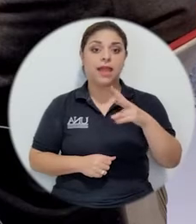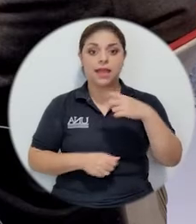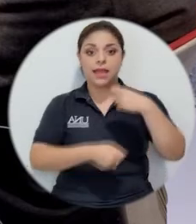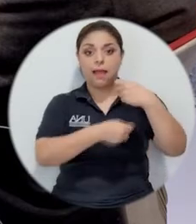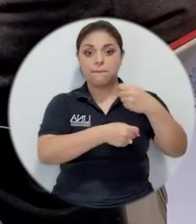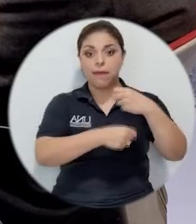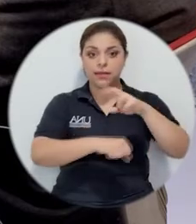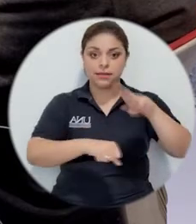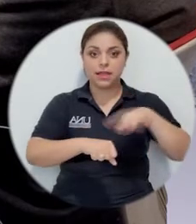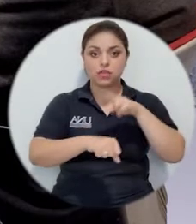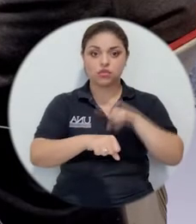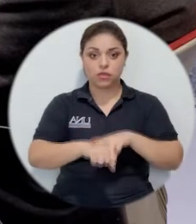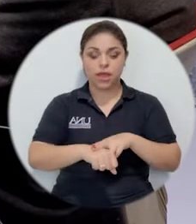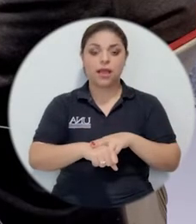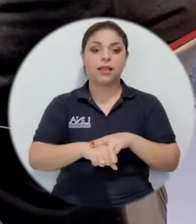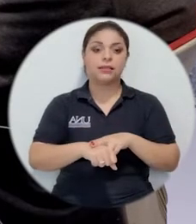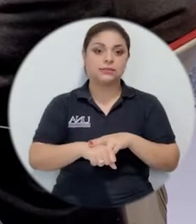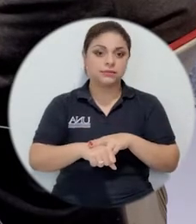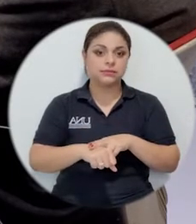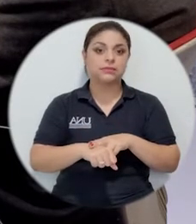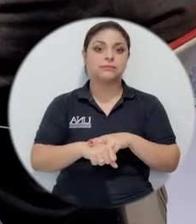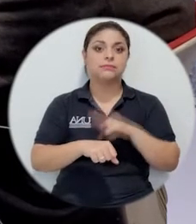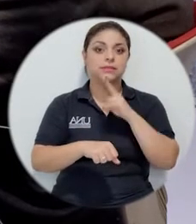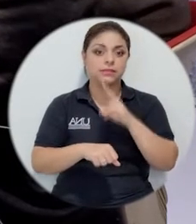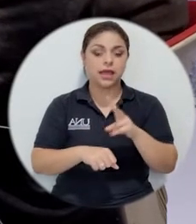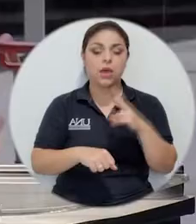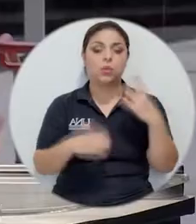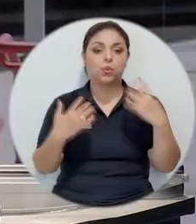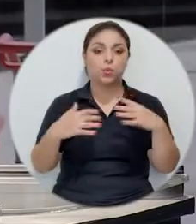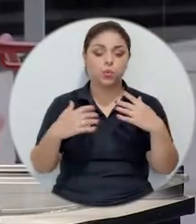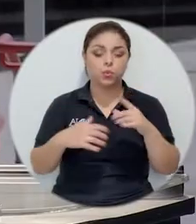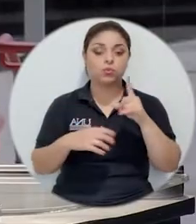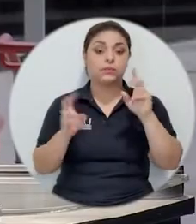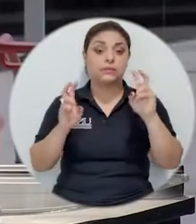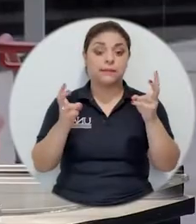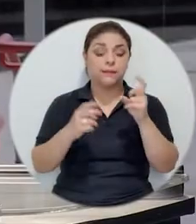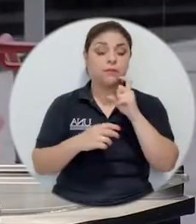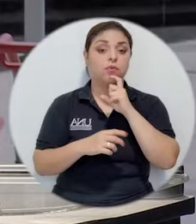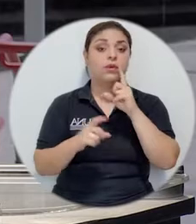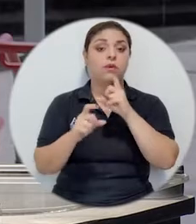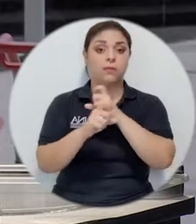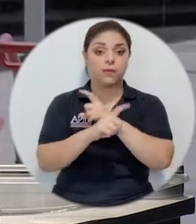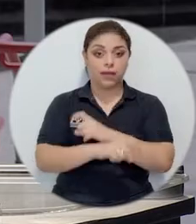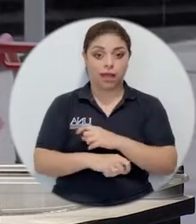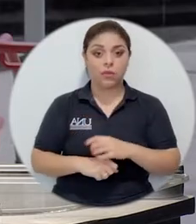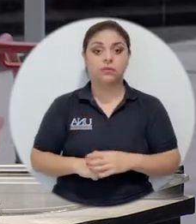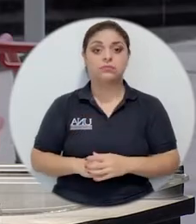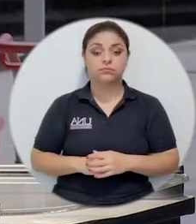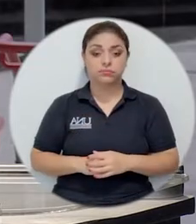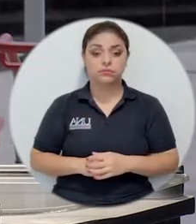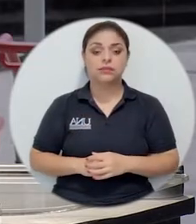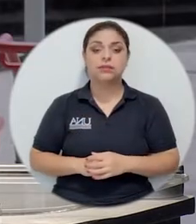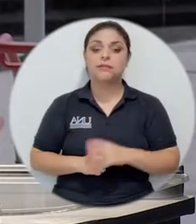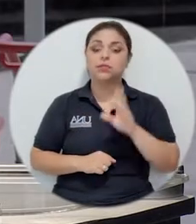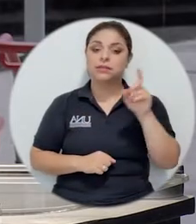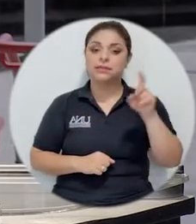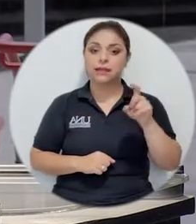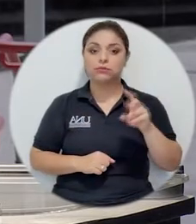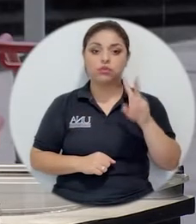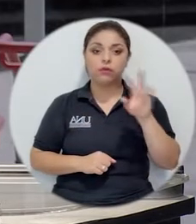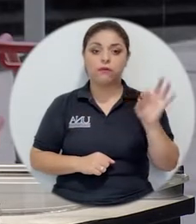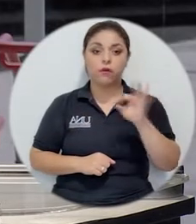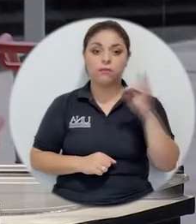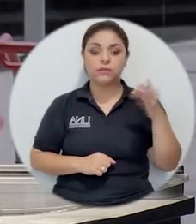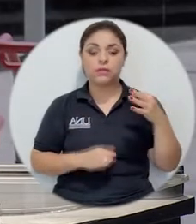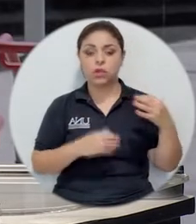es otro asunto, como decía mi abuelita. Correcto. Bueno, ahí hay 2 formas de combate,